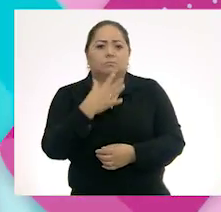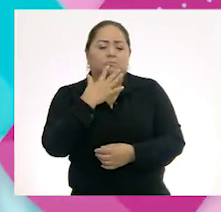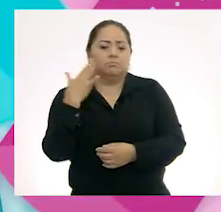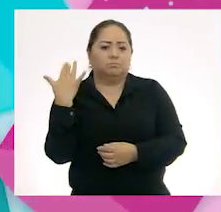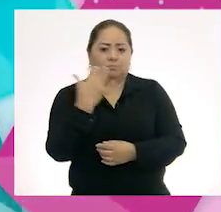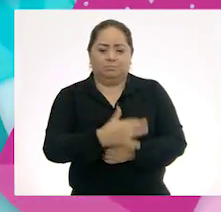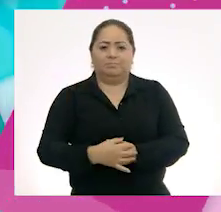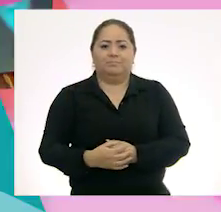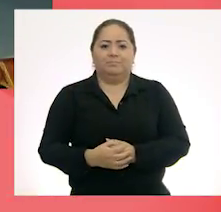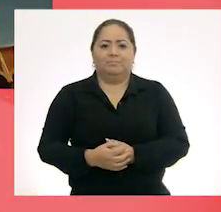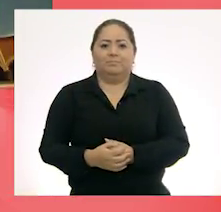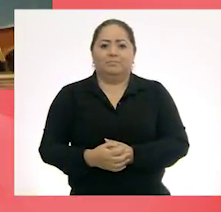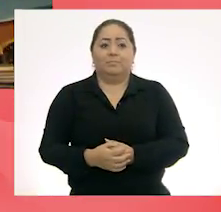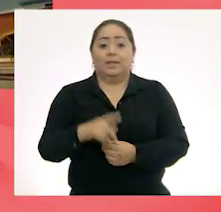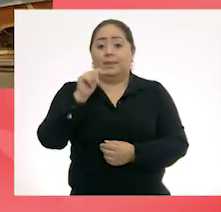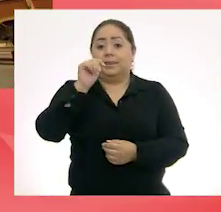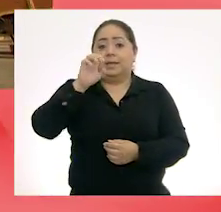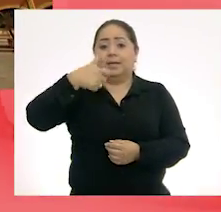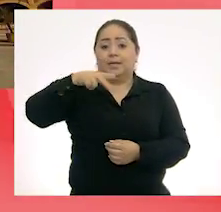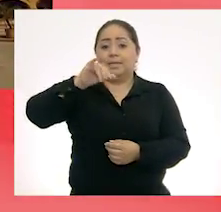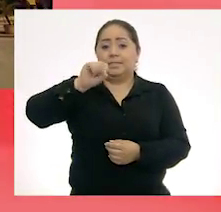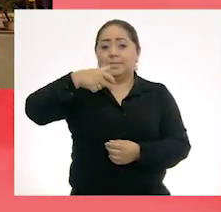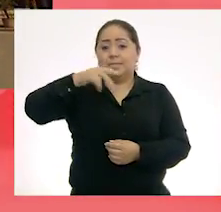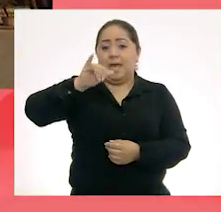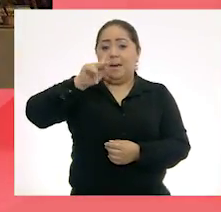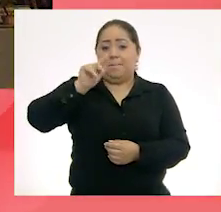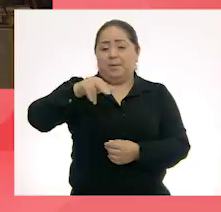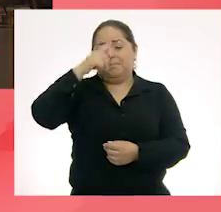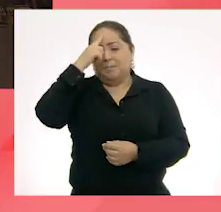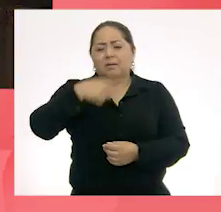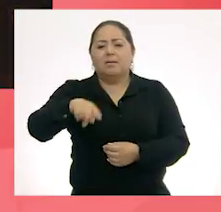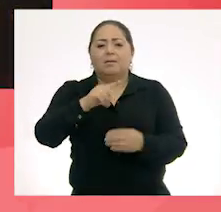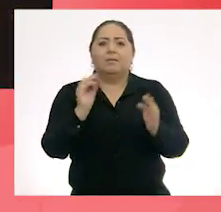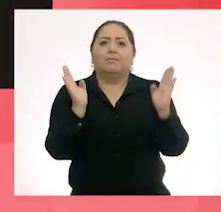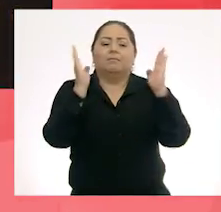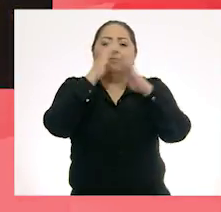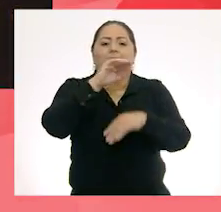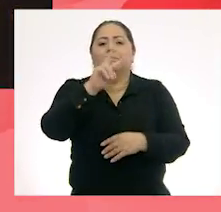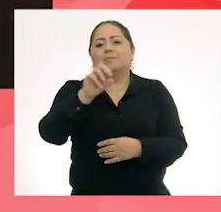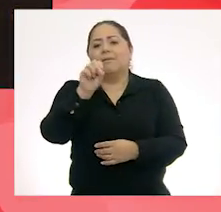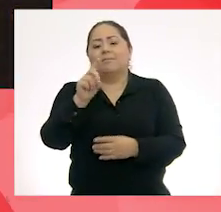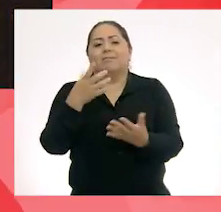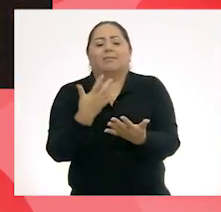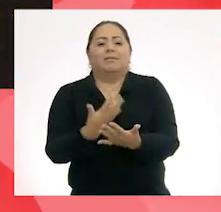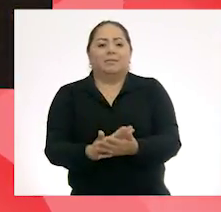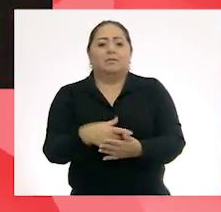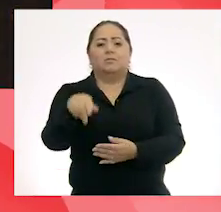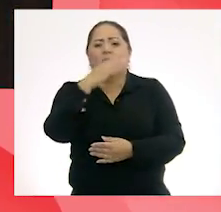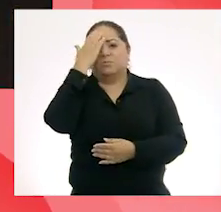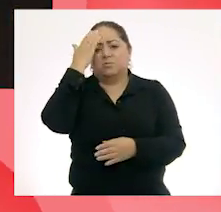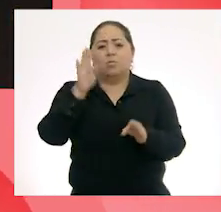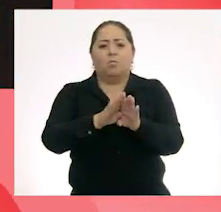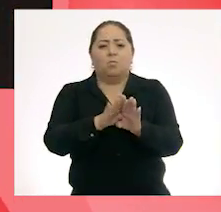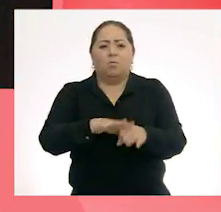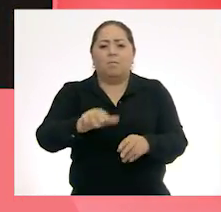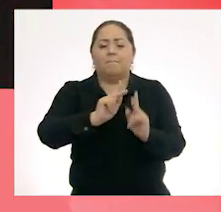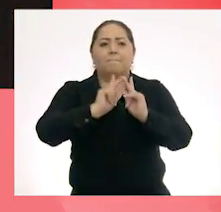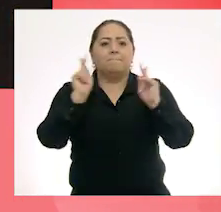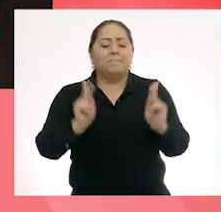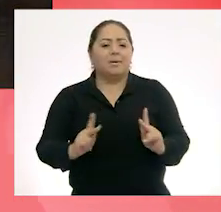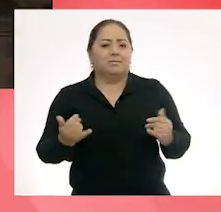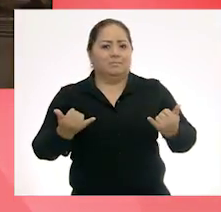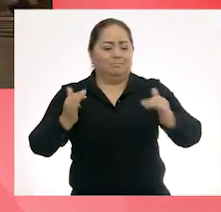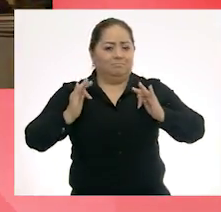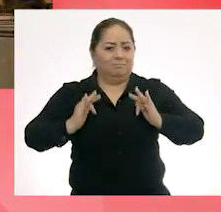delicia. Tequisquiapan es ideal para pasar un relajado fin de semana. Es conocido por ser un remanso de paz y